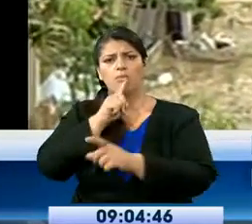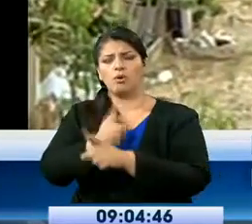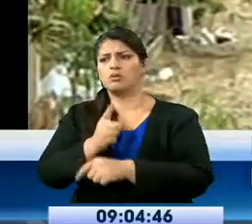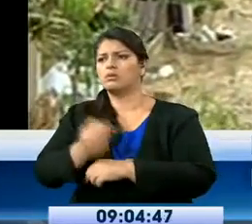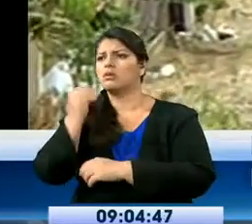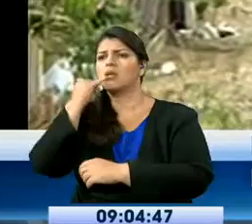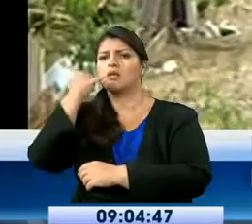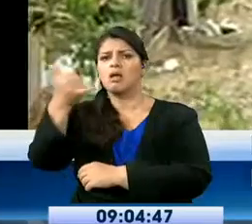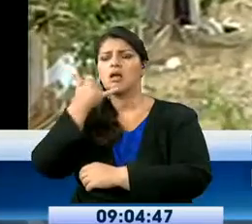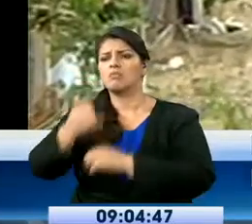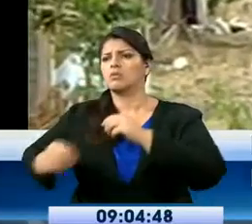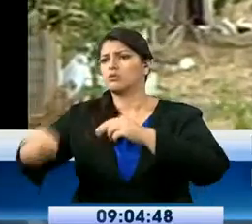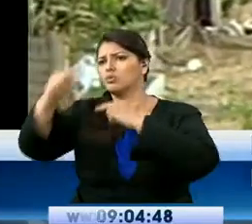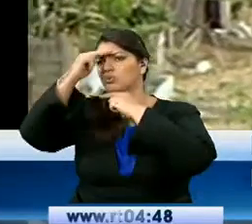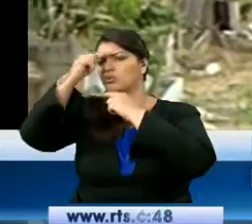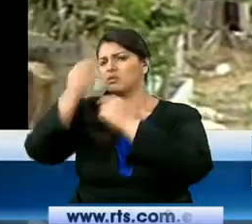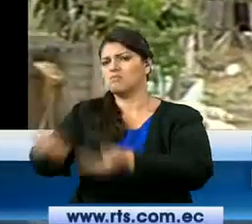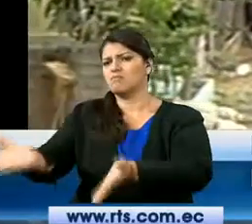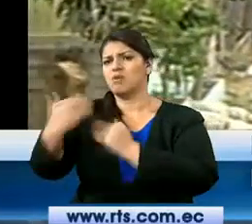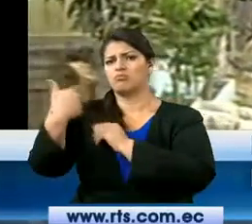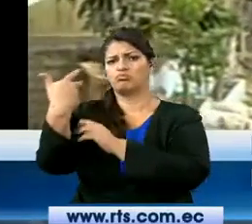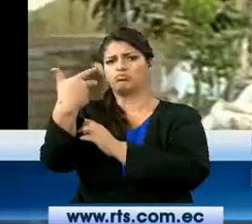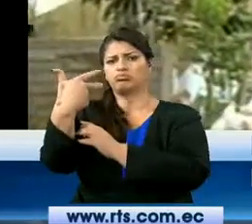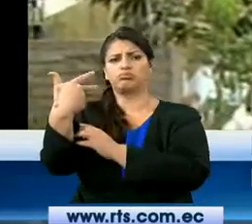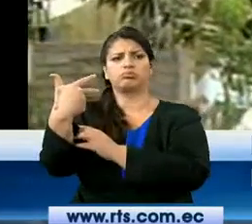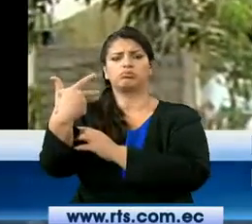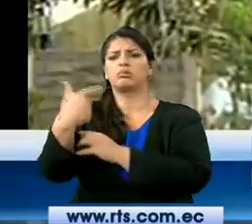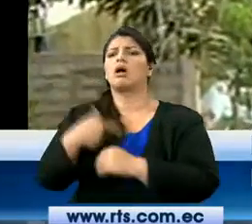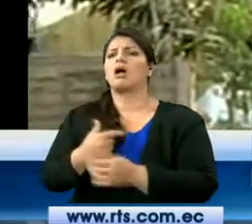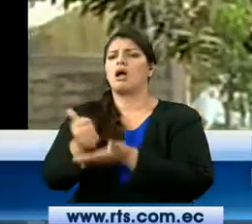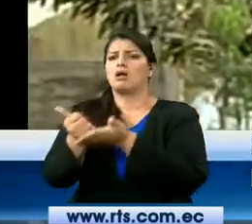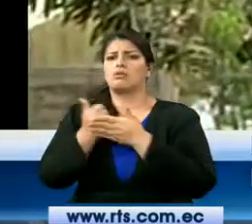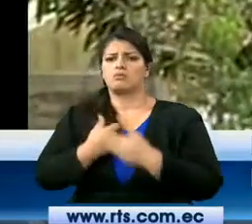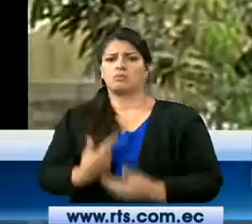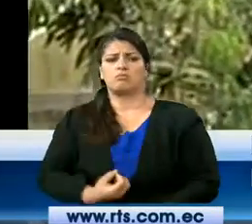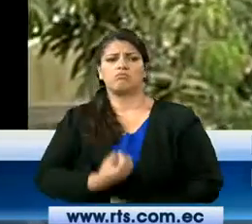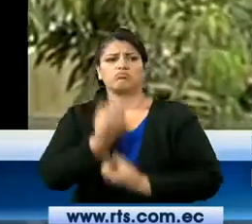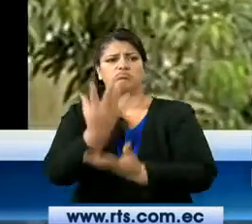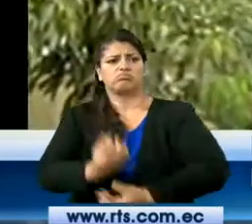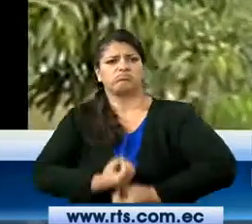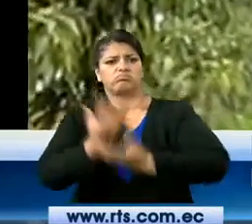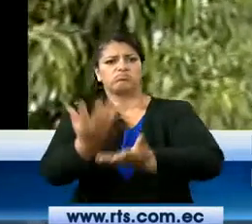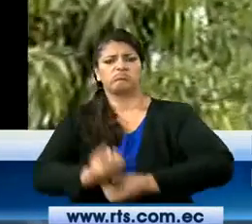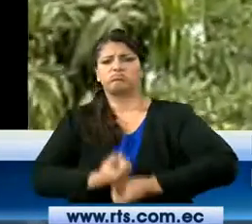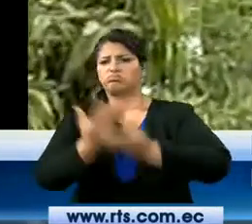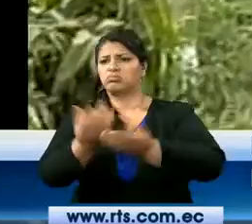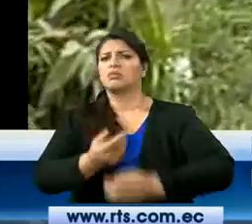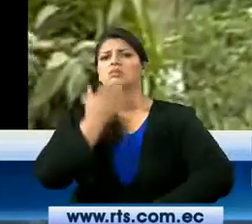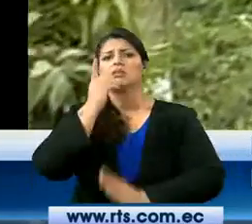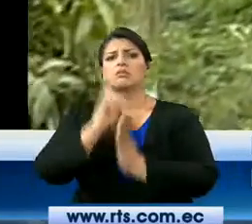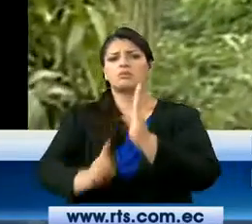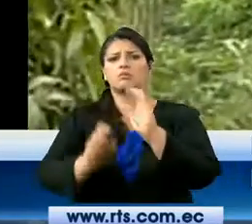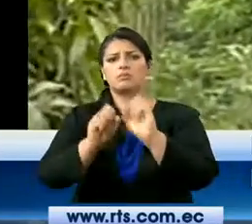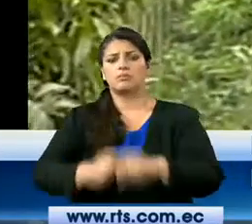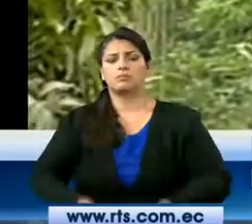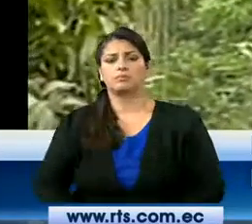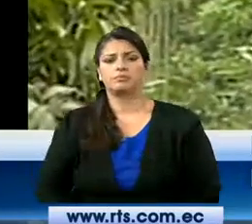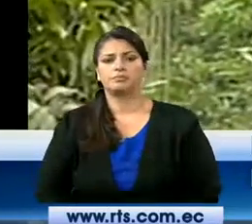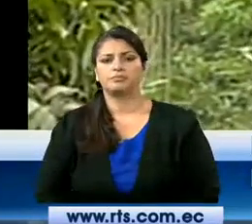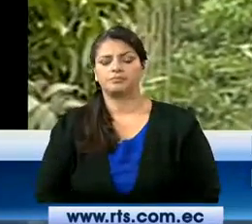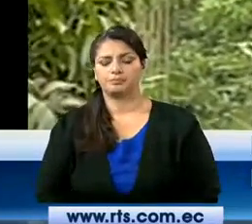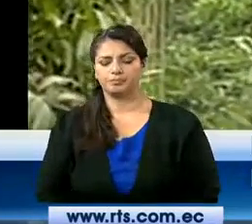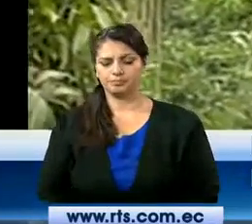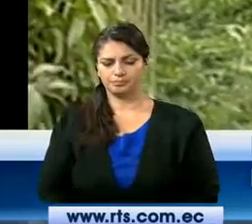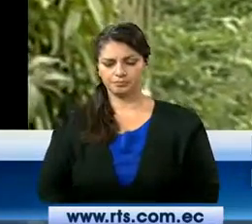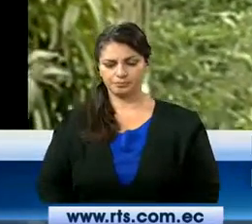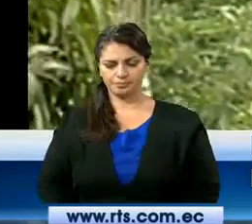para exponer todas los reclamos que tienen ustedes, para que se conozca, porque a lo mejor eso no se sabe. Ese tipo